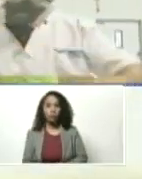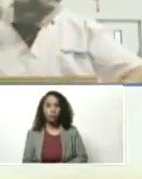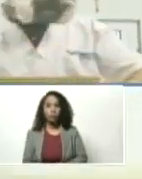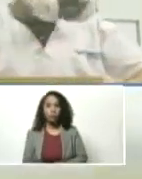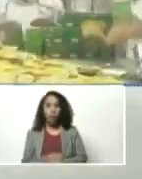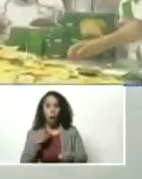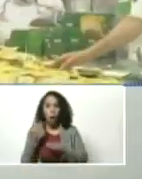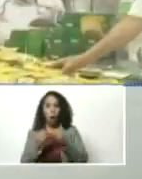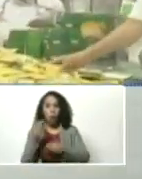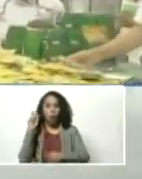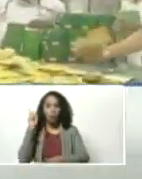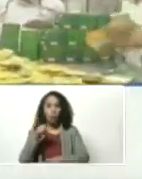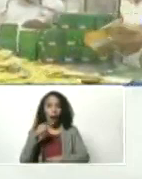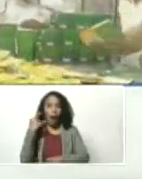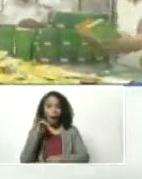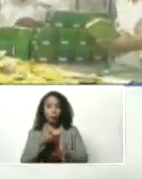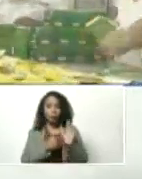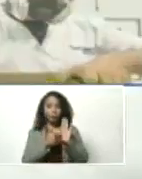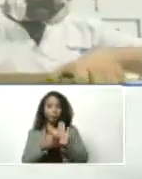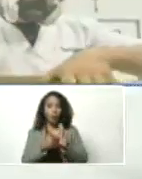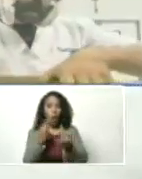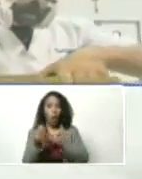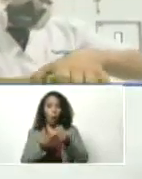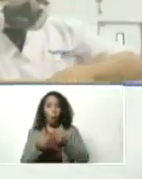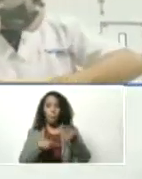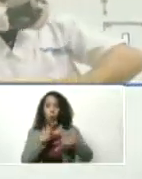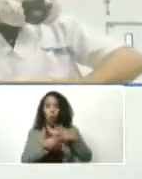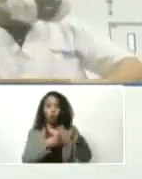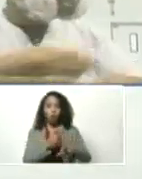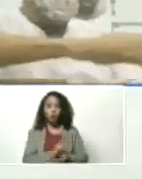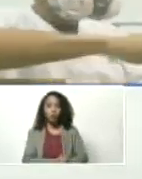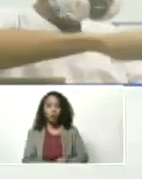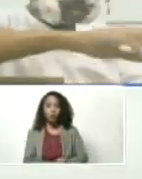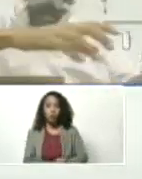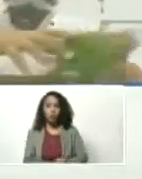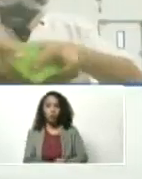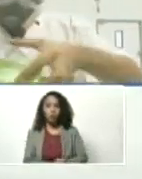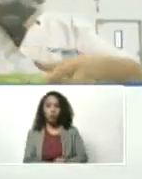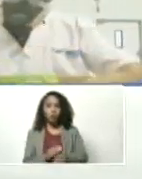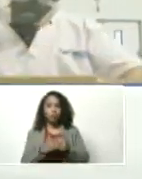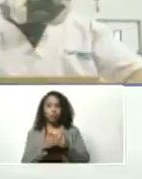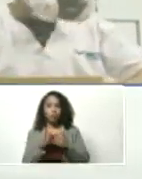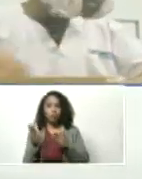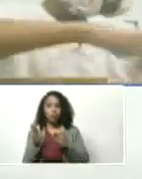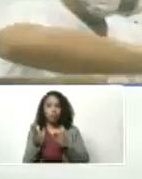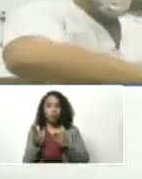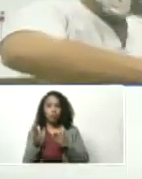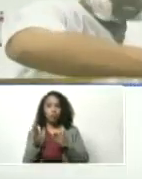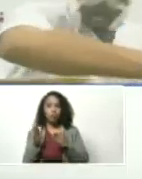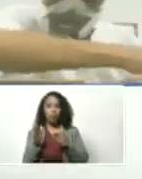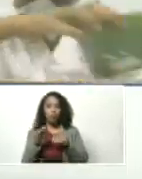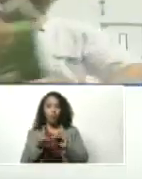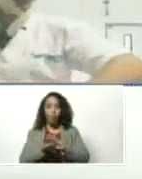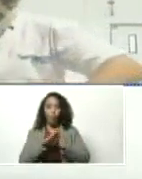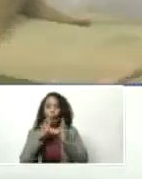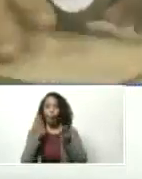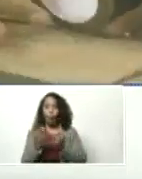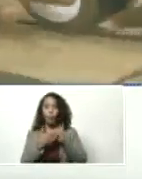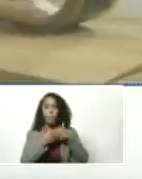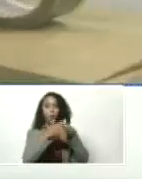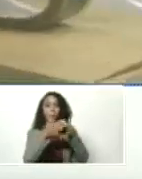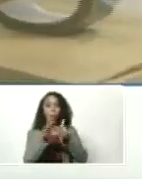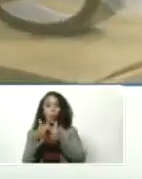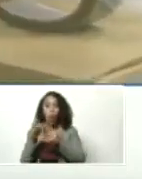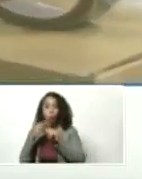Como está presentada, como está producida, abre puertas en el mundo, en otros